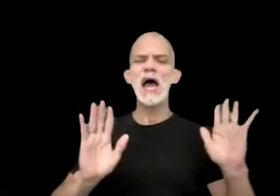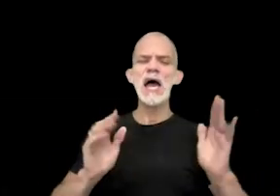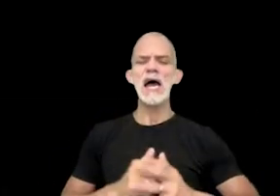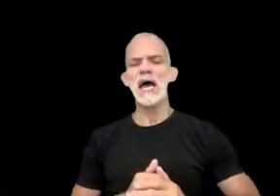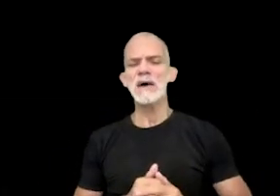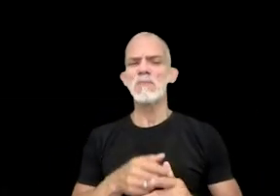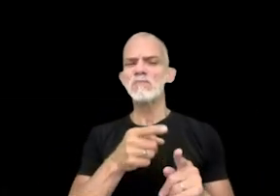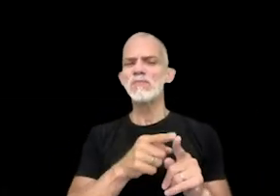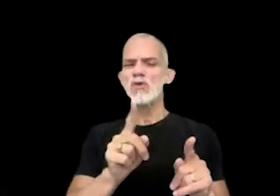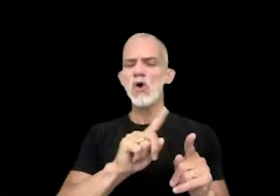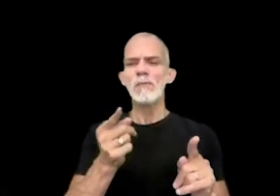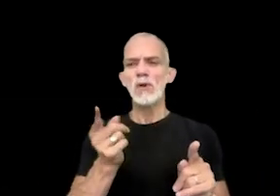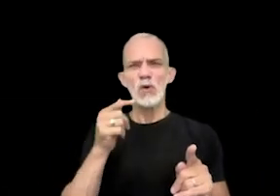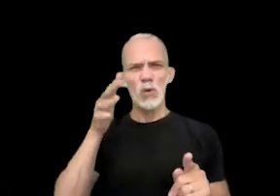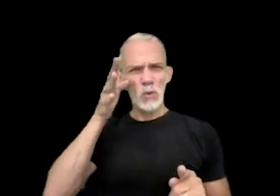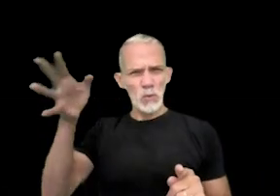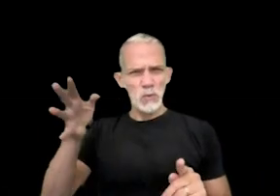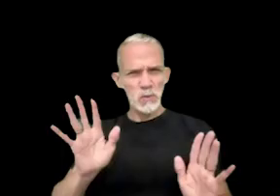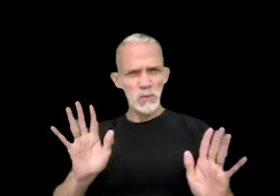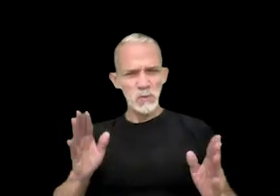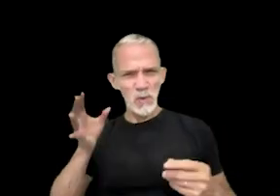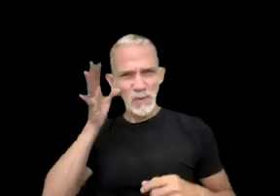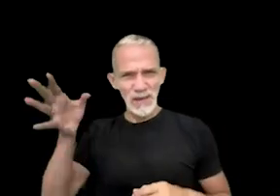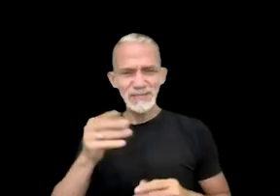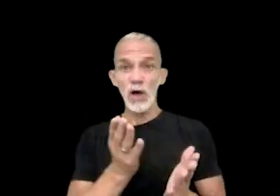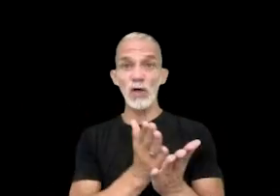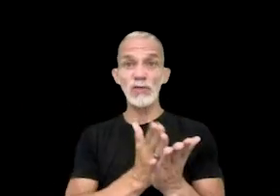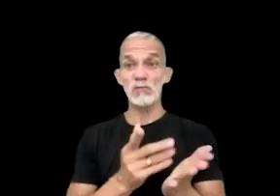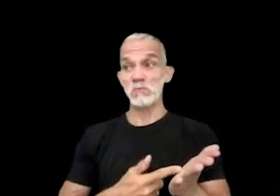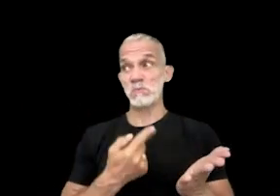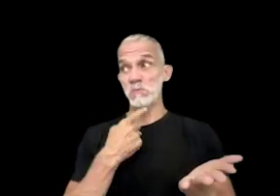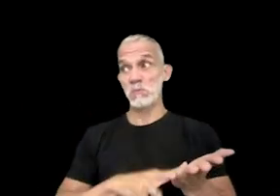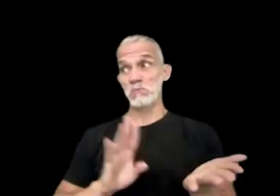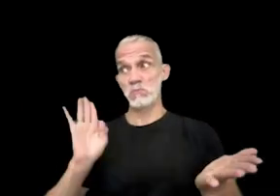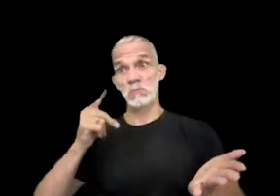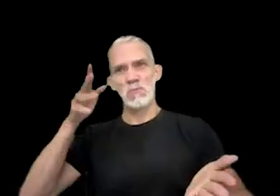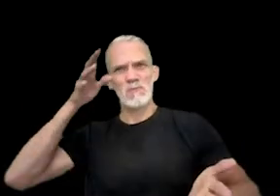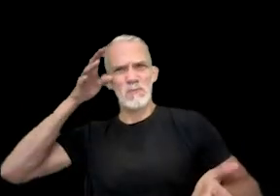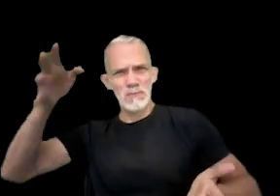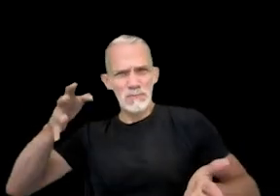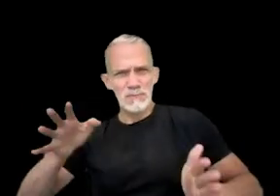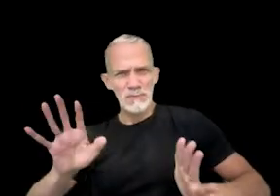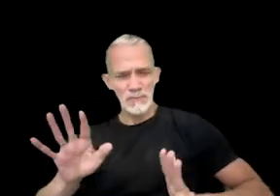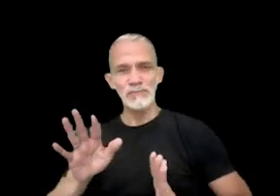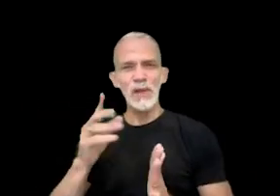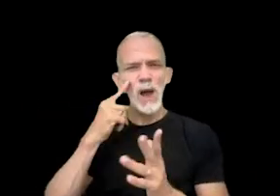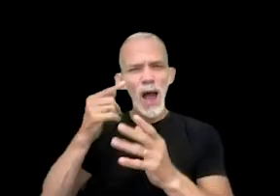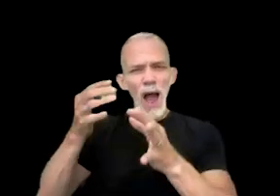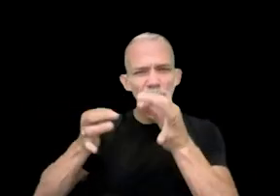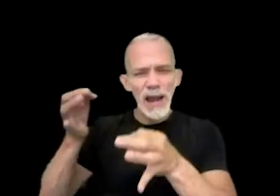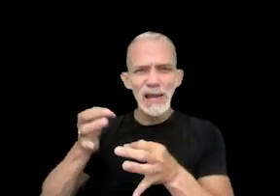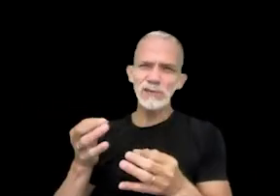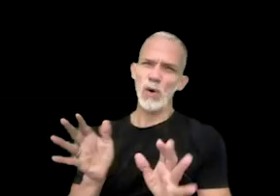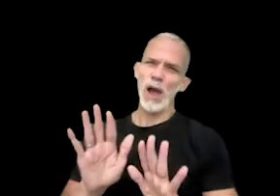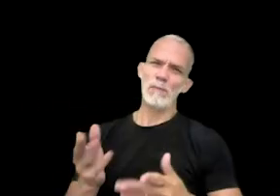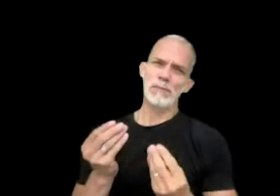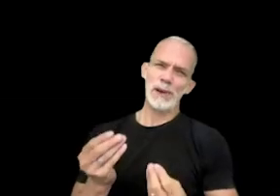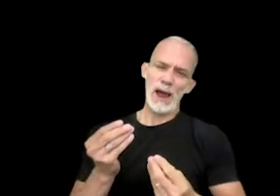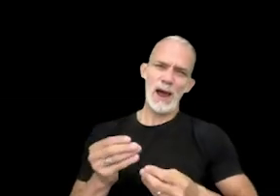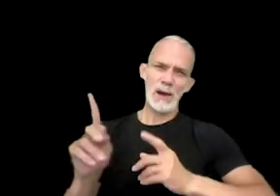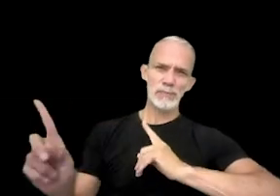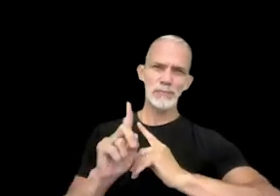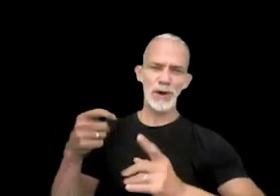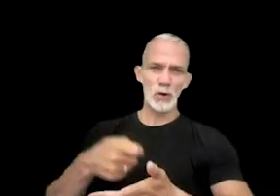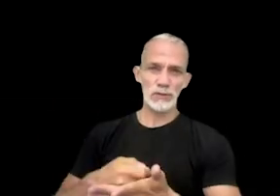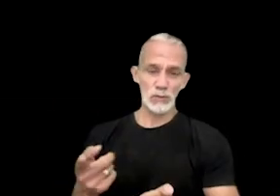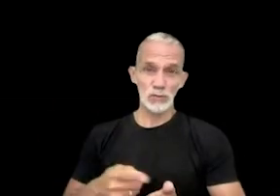hecho imponible, pero estoy abusando del marco tributario. En cuanto uno se empieza a analizar qué es lo que está haciendo el contribuyente, y acá